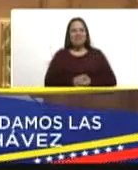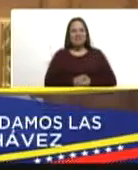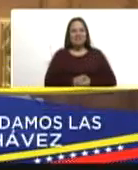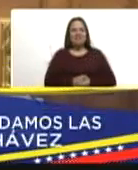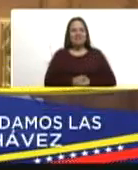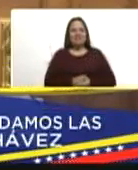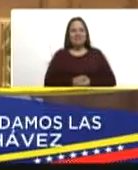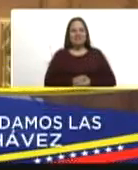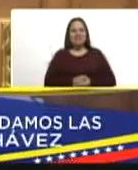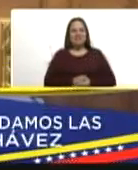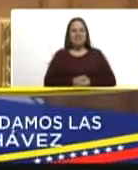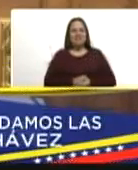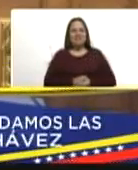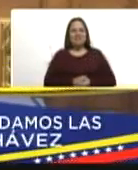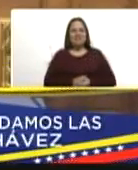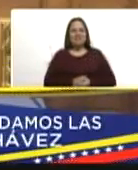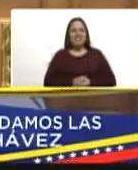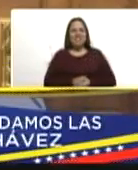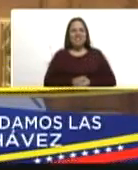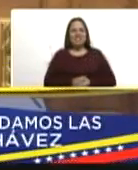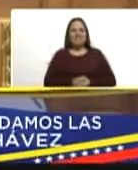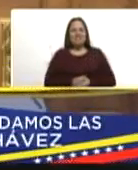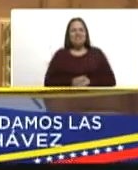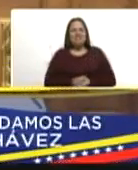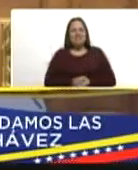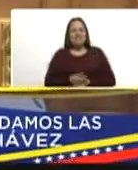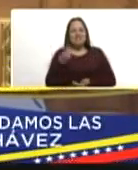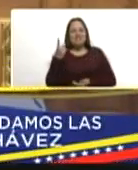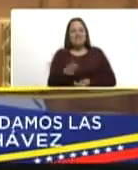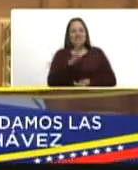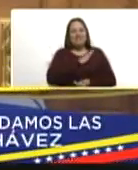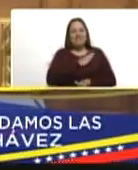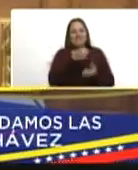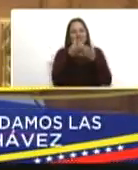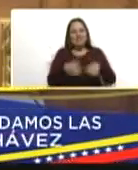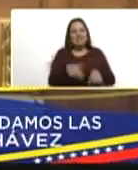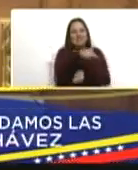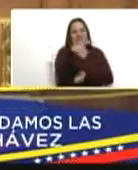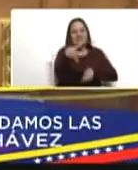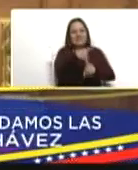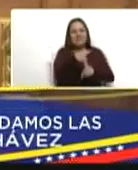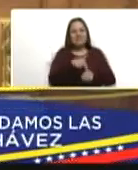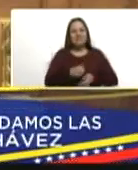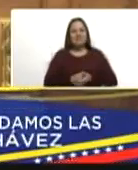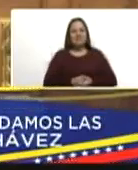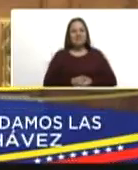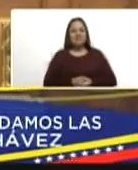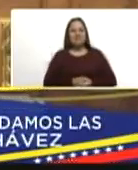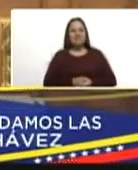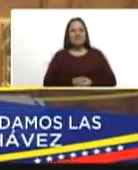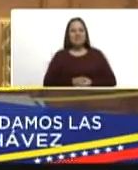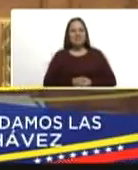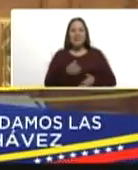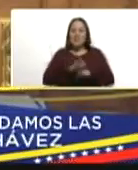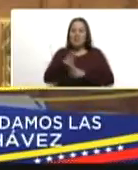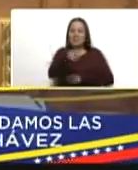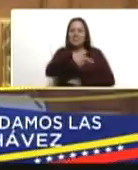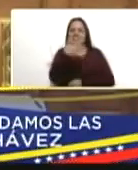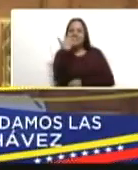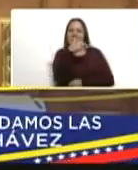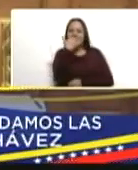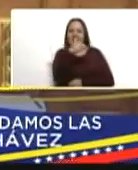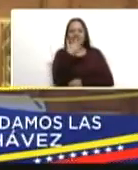propios hay que tener sus huevos nacionales pues ustedes se